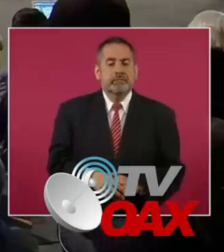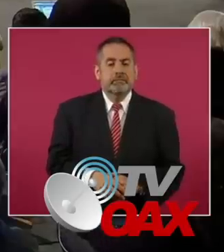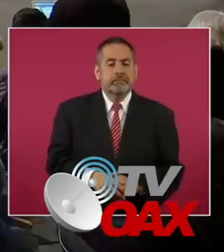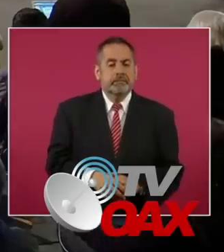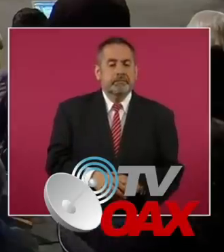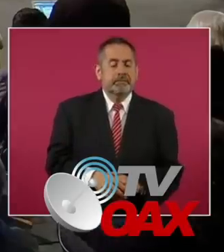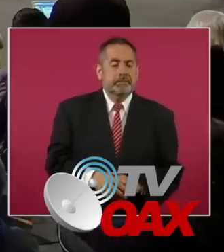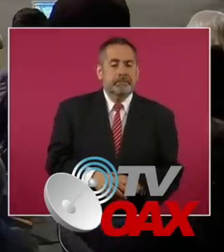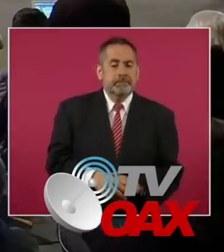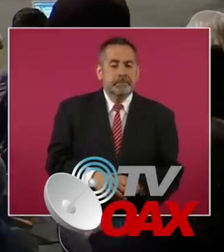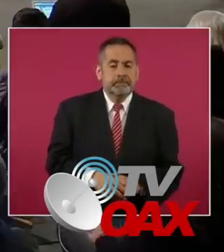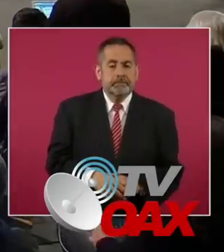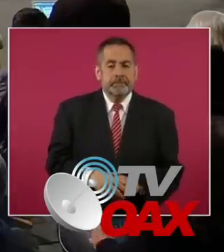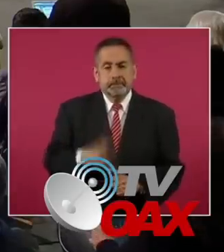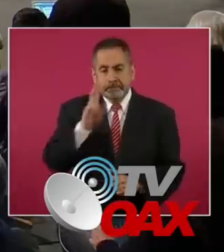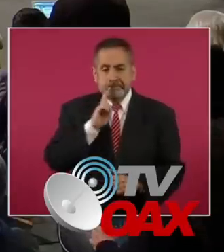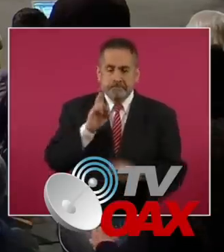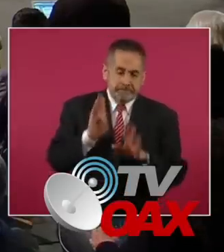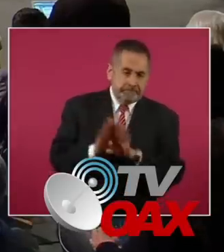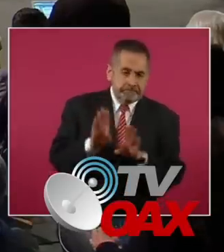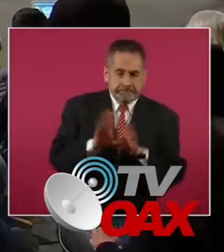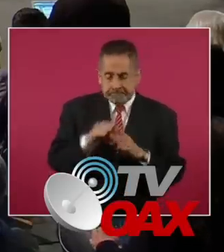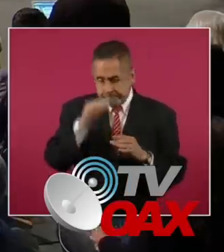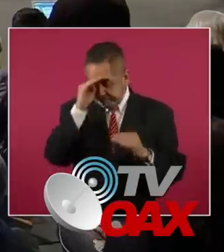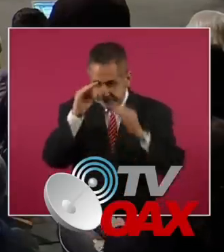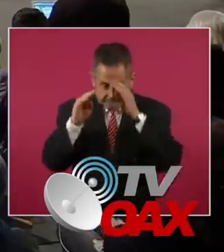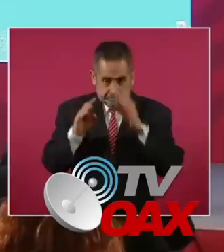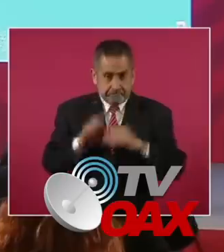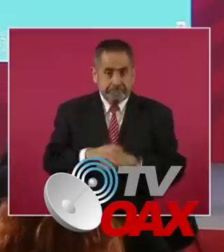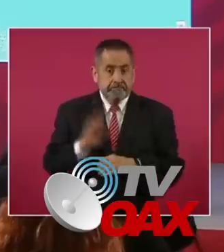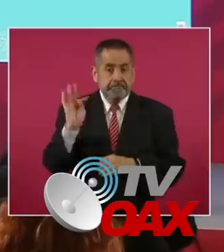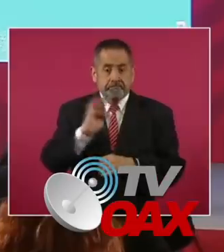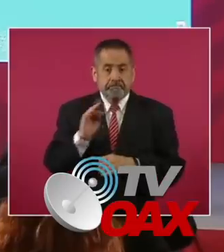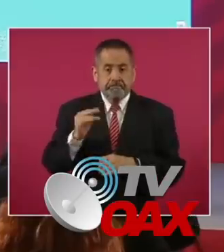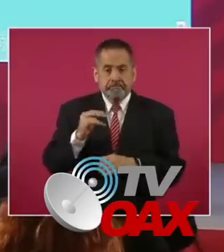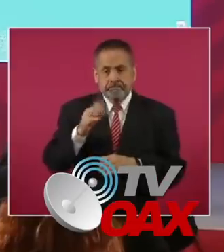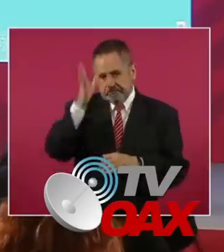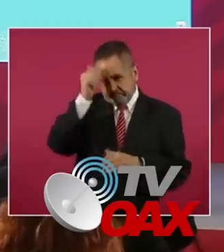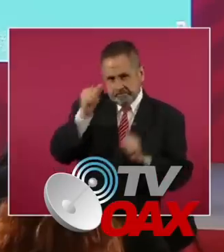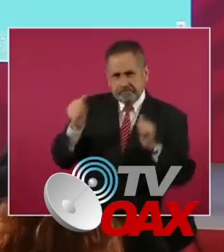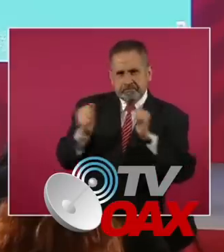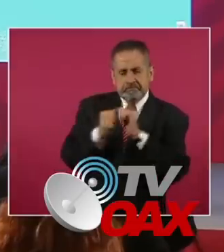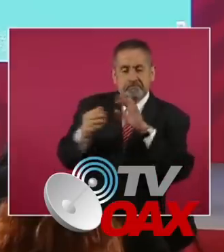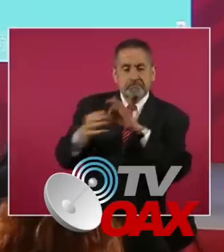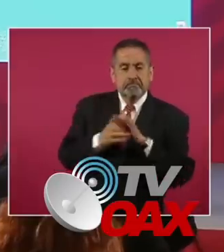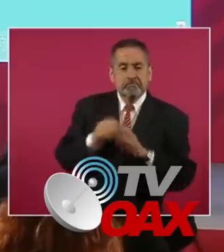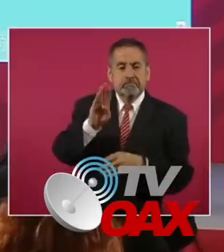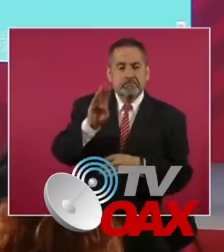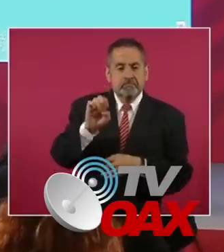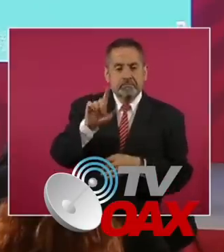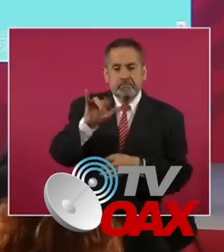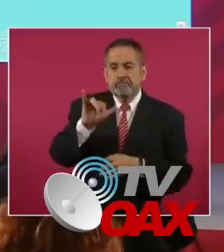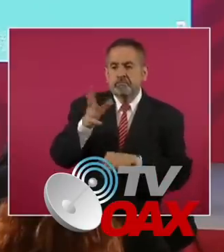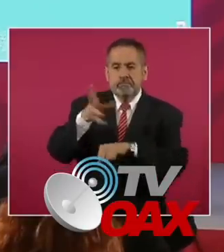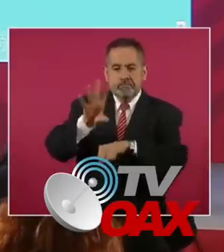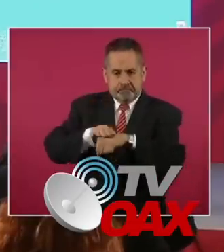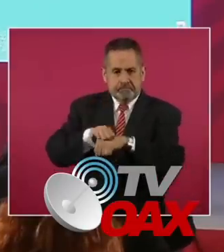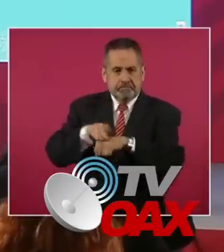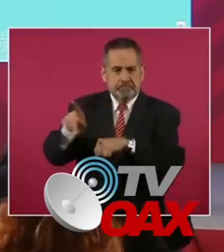Sí. Lo que estamos viendo es si logramos un acuerdo también con Belice.